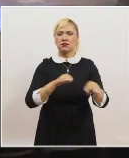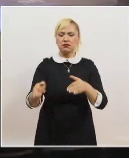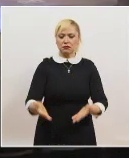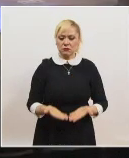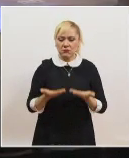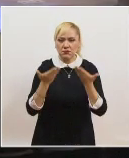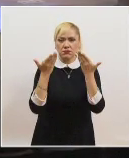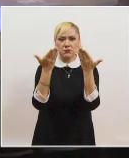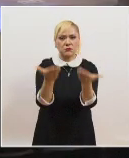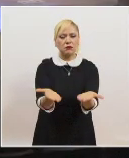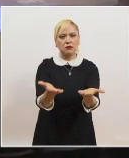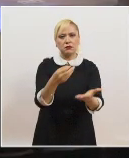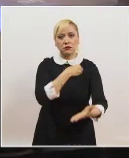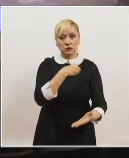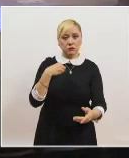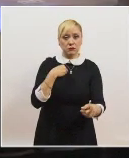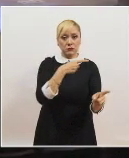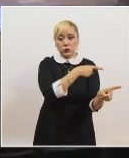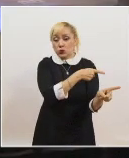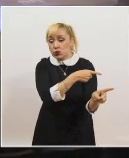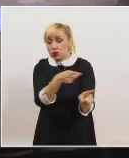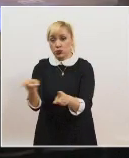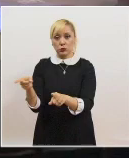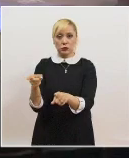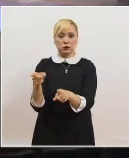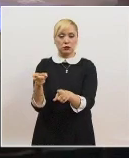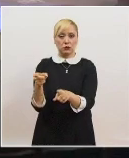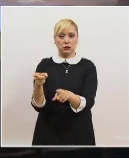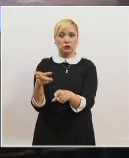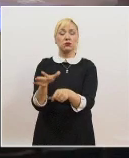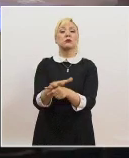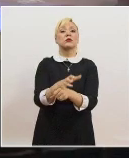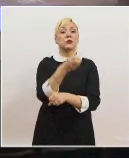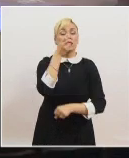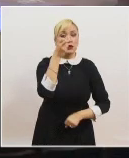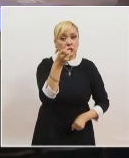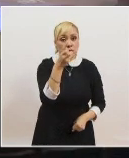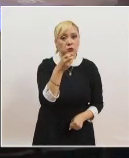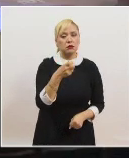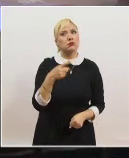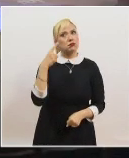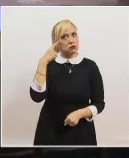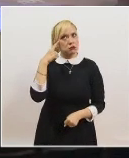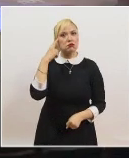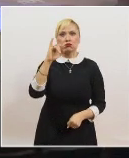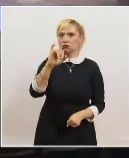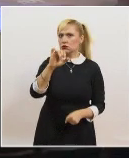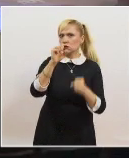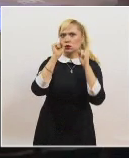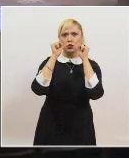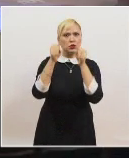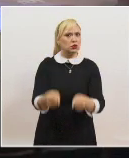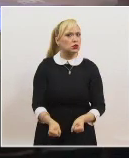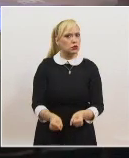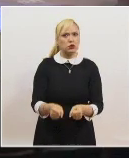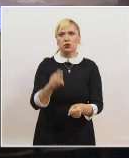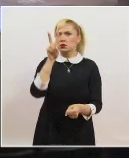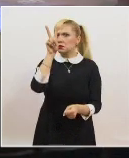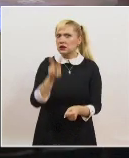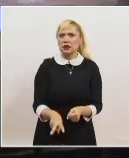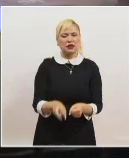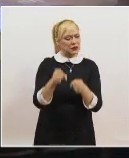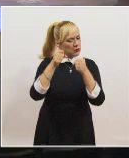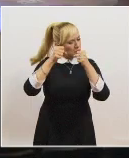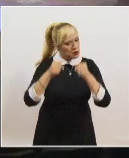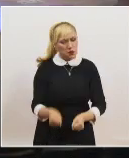servicio a la que están obligados. En ese ambiente estamos convencidos de que es muy grave que